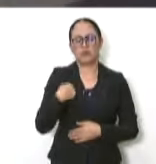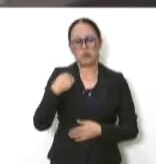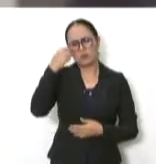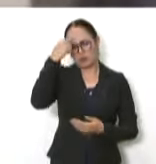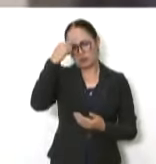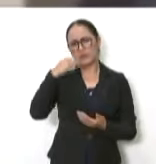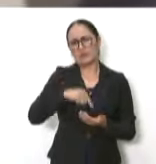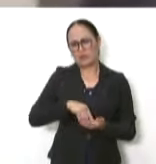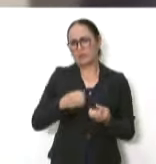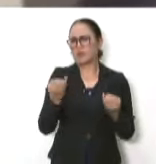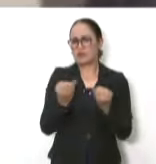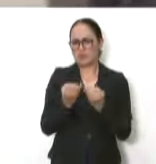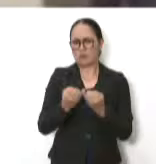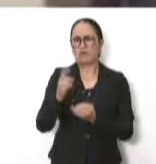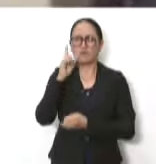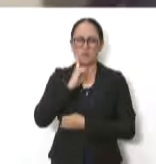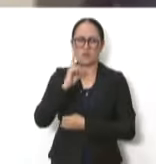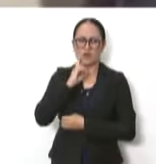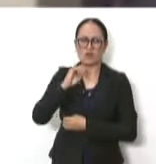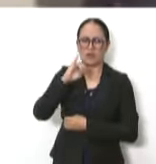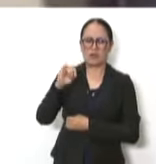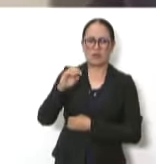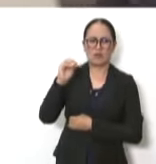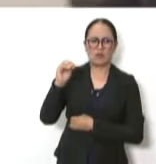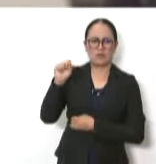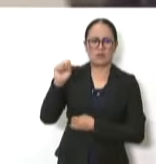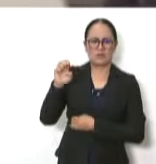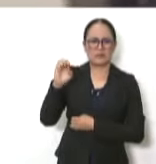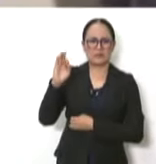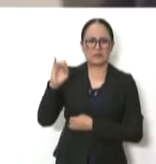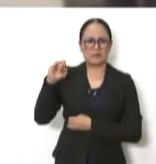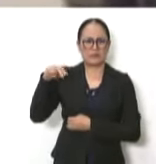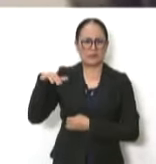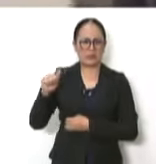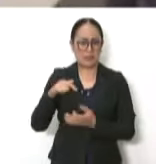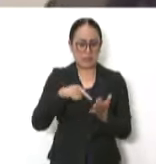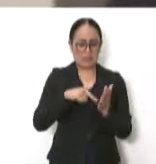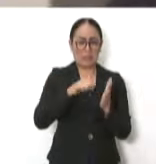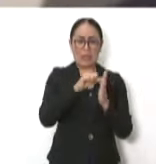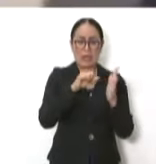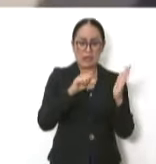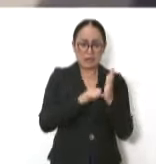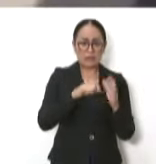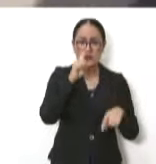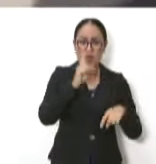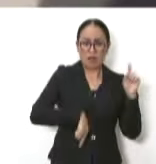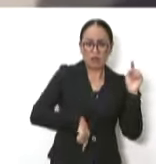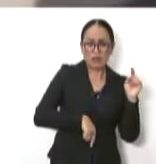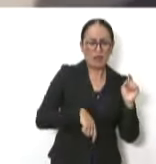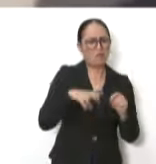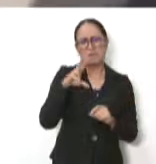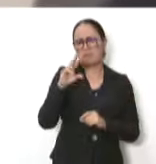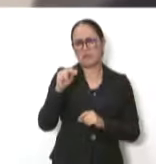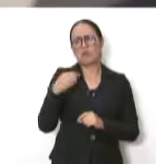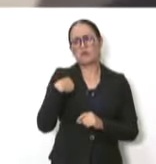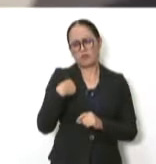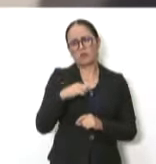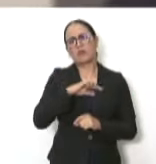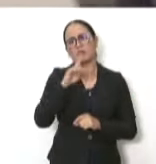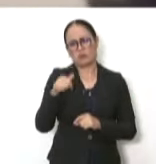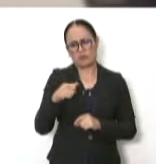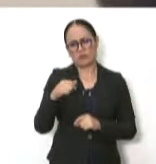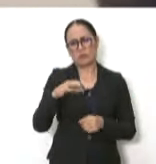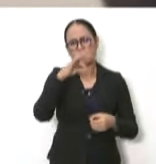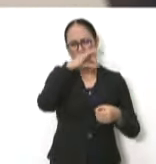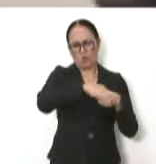la comisionada Josefina Román, que este artículo no debe ser impugnado y presentaré mi voto particular.